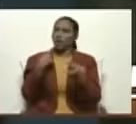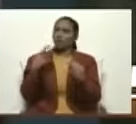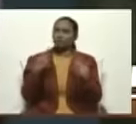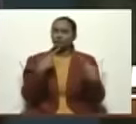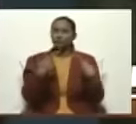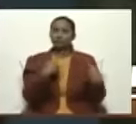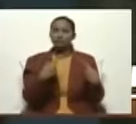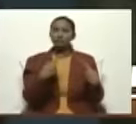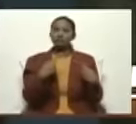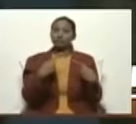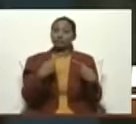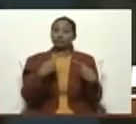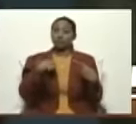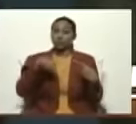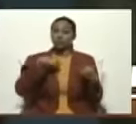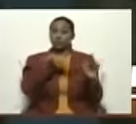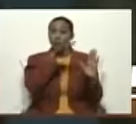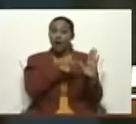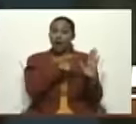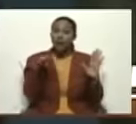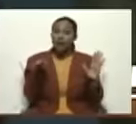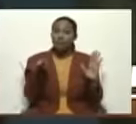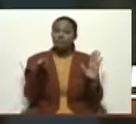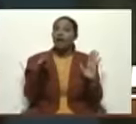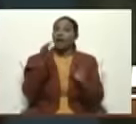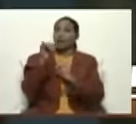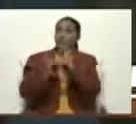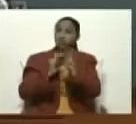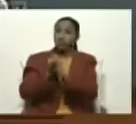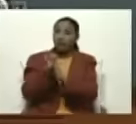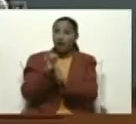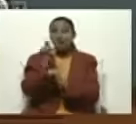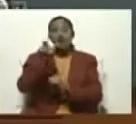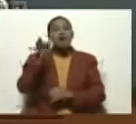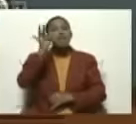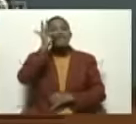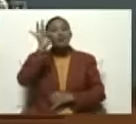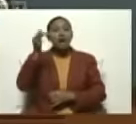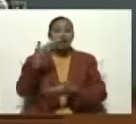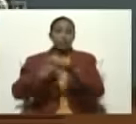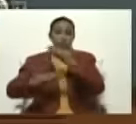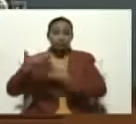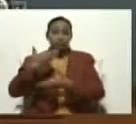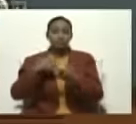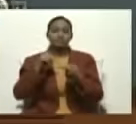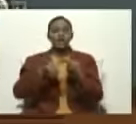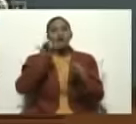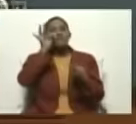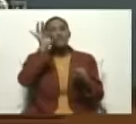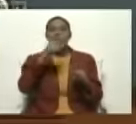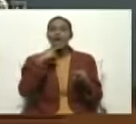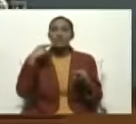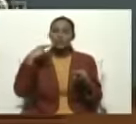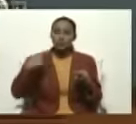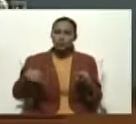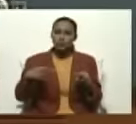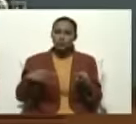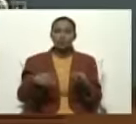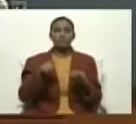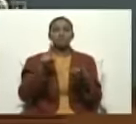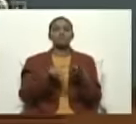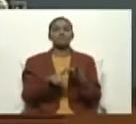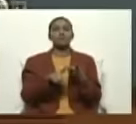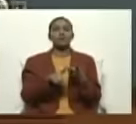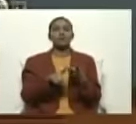visita sucesiva de 3 fiscales, el fiscal general de Rusia, el fiscal de la